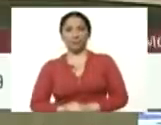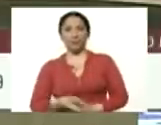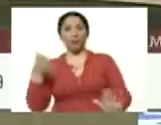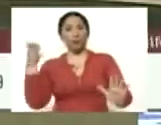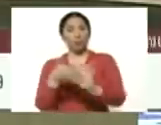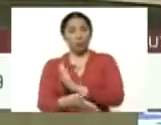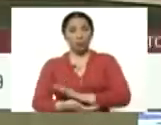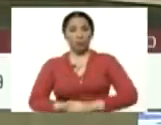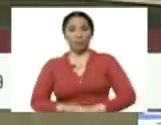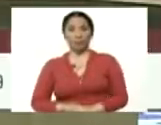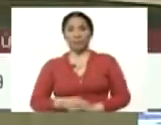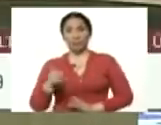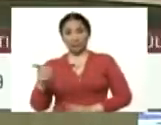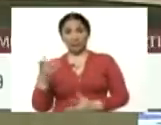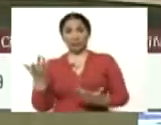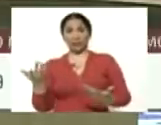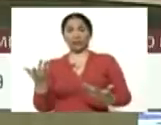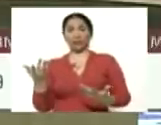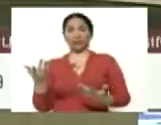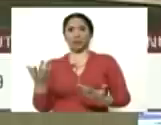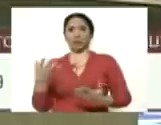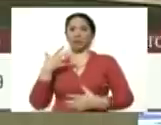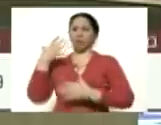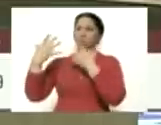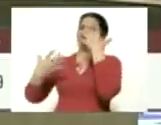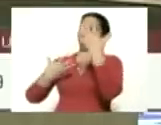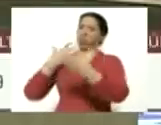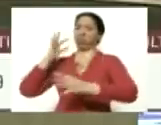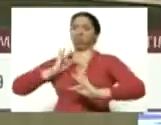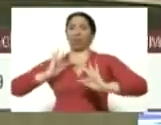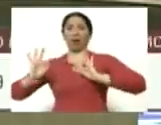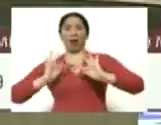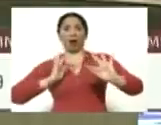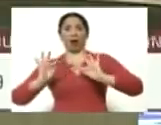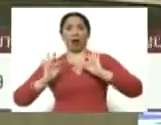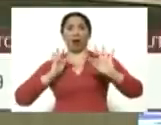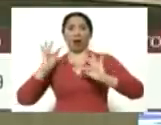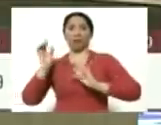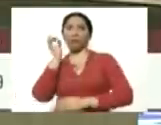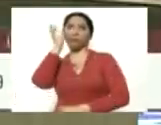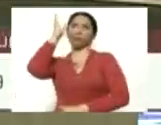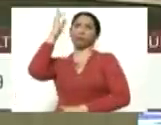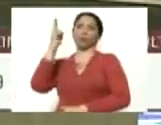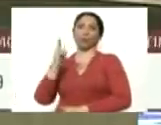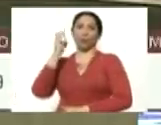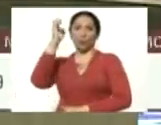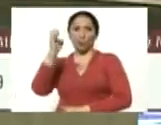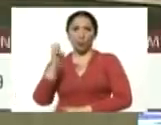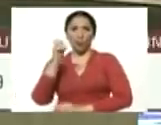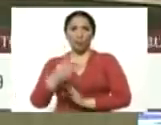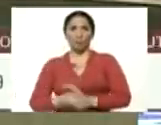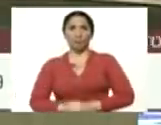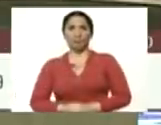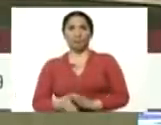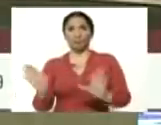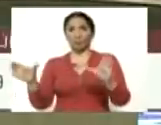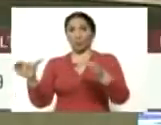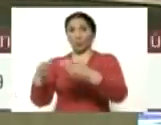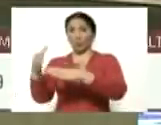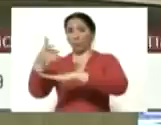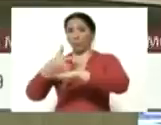Refiriéndose a ese fraudulento espectáculo montado por la Unión Europea y un grupo de